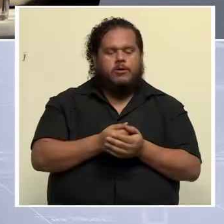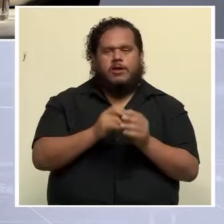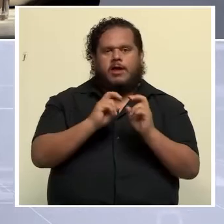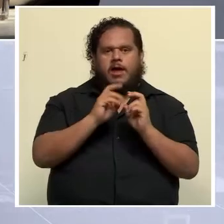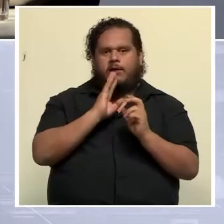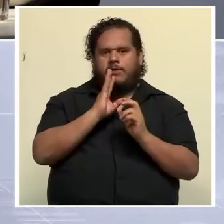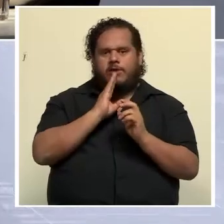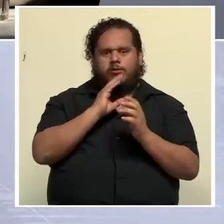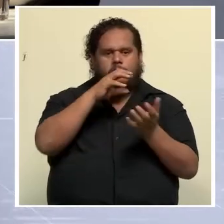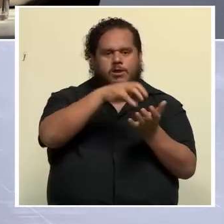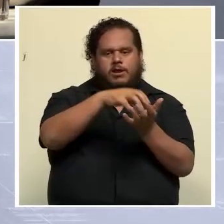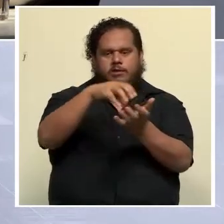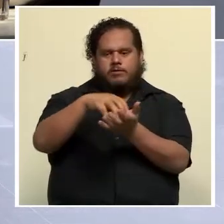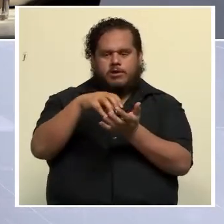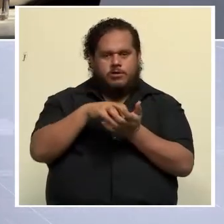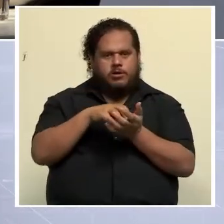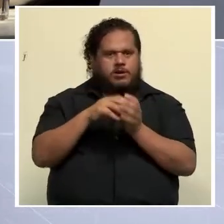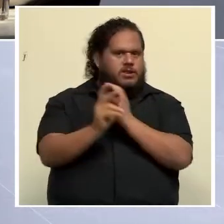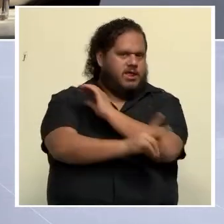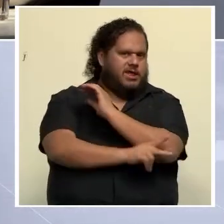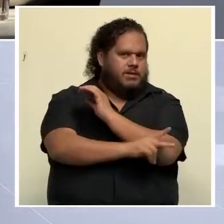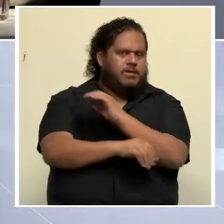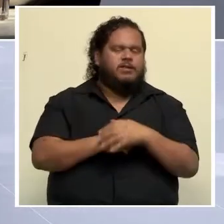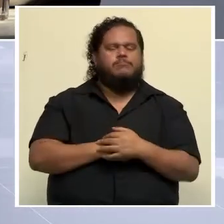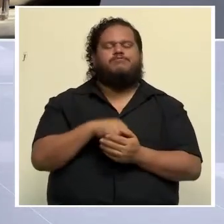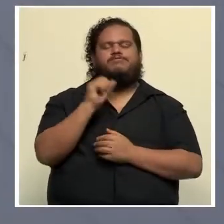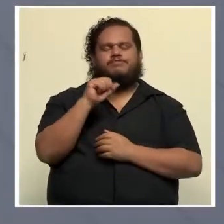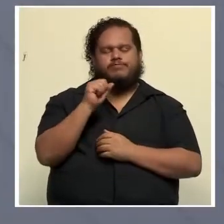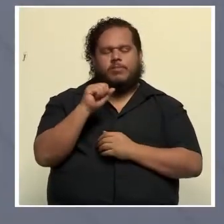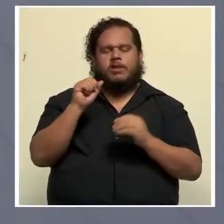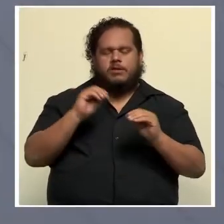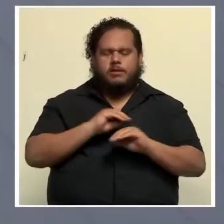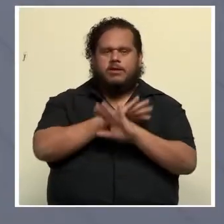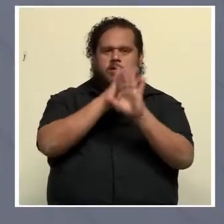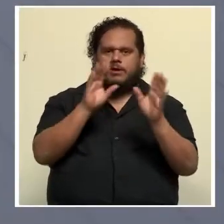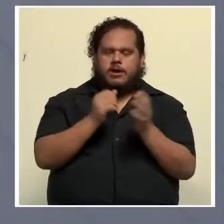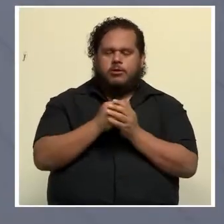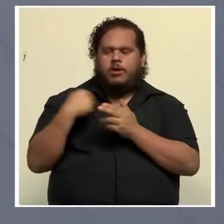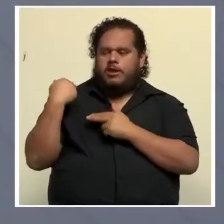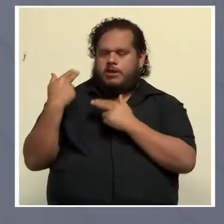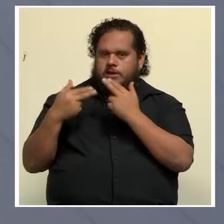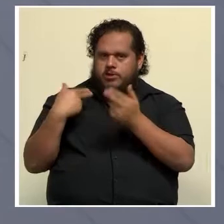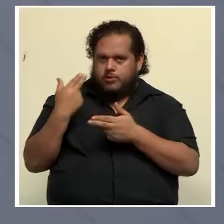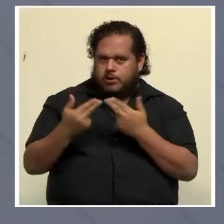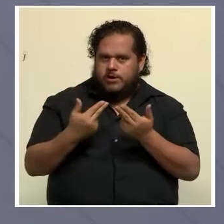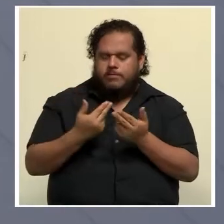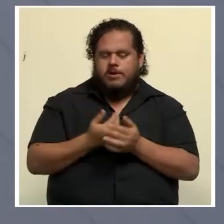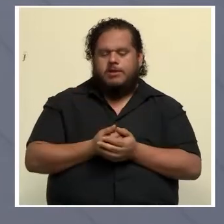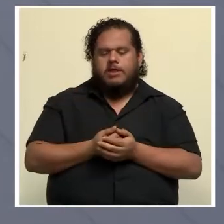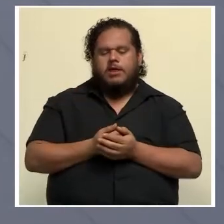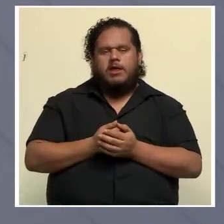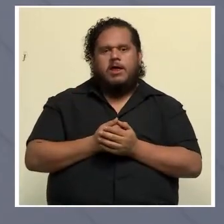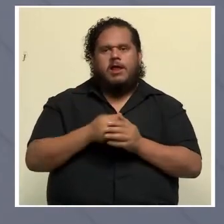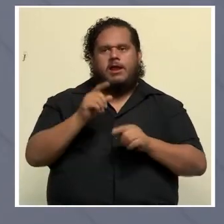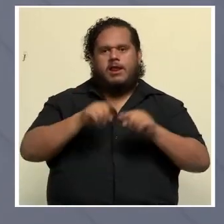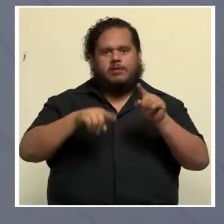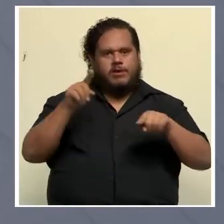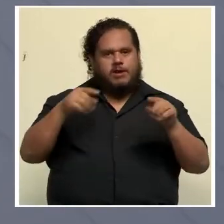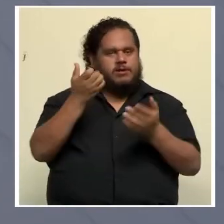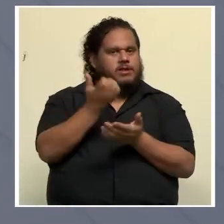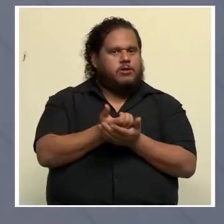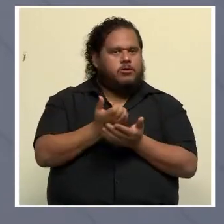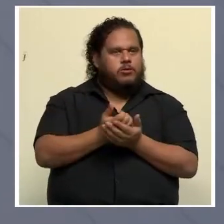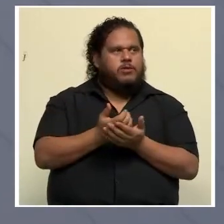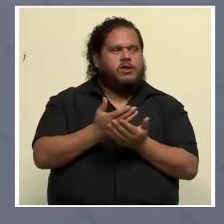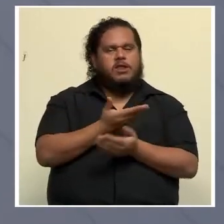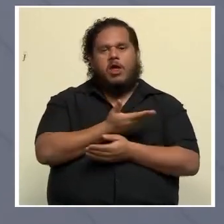las regiones en el país. Sí, efectivamente. Históricamente, pues las variables económicas, cuando